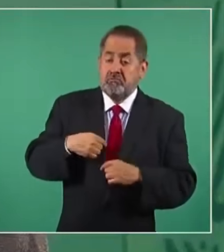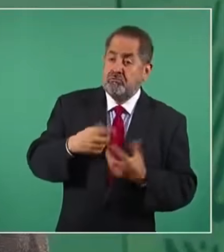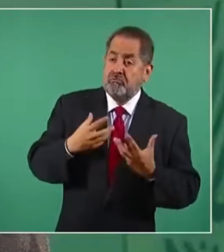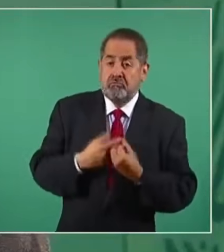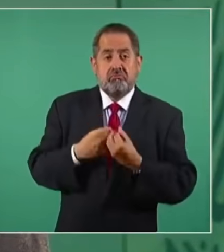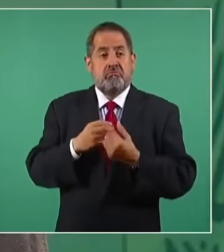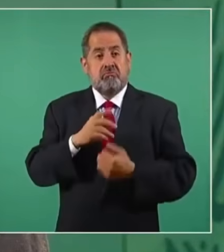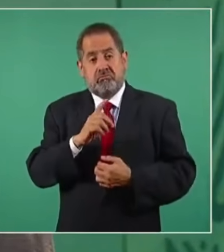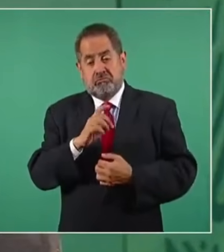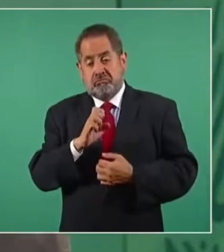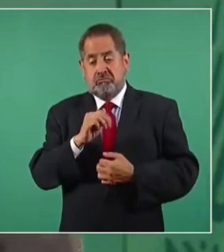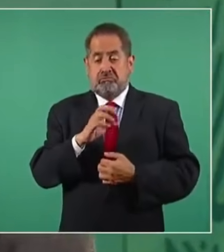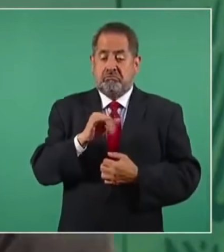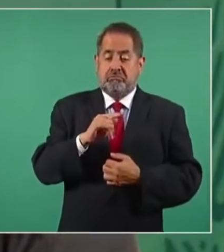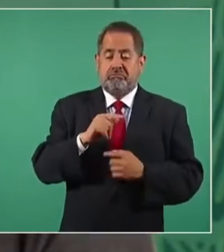demócratas, y no,